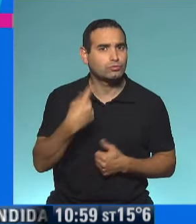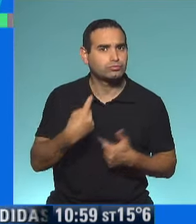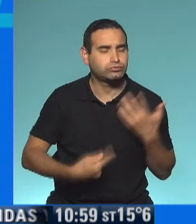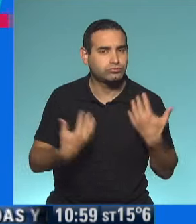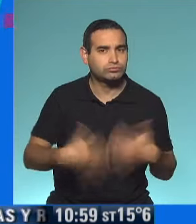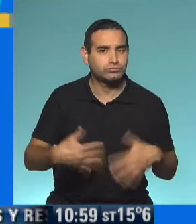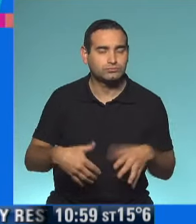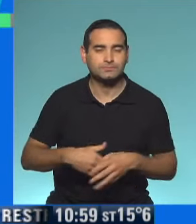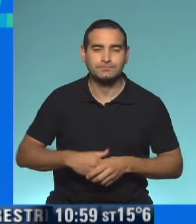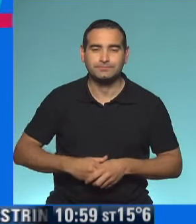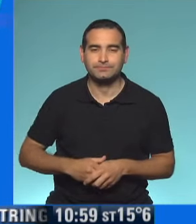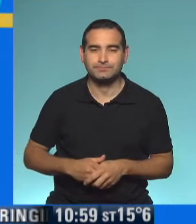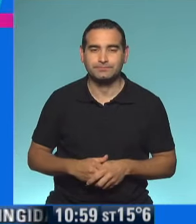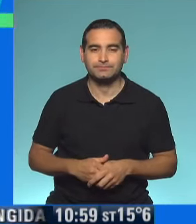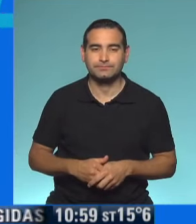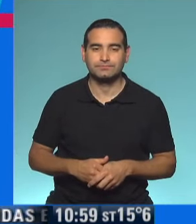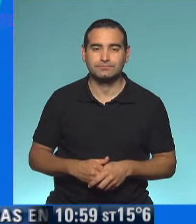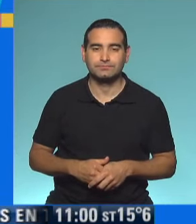muchos cumpleaños.